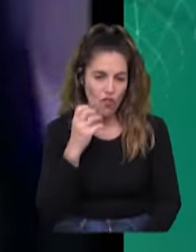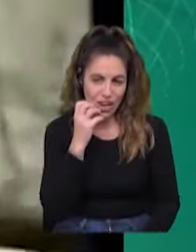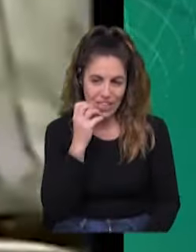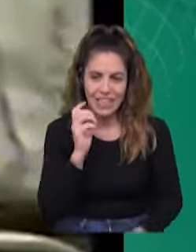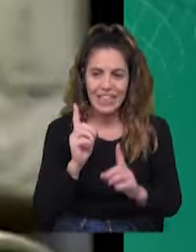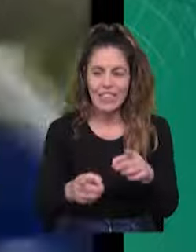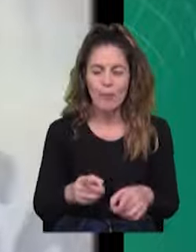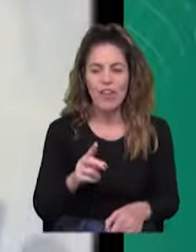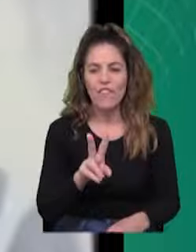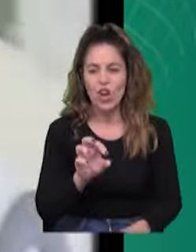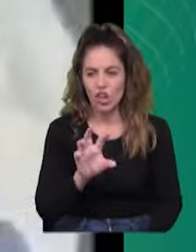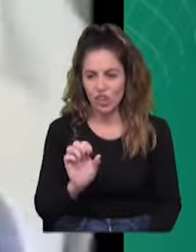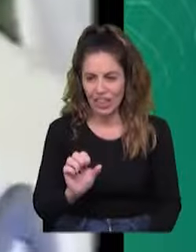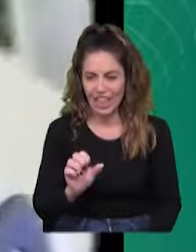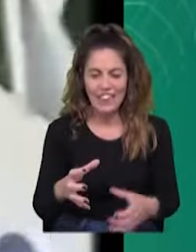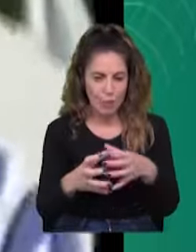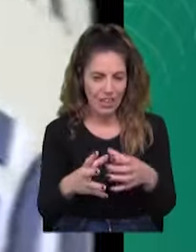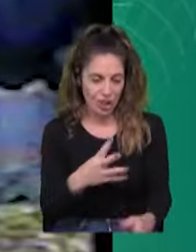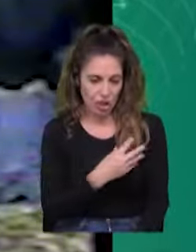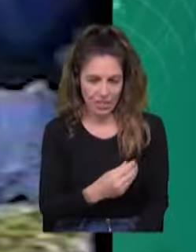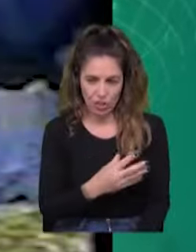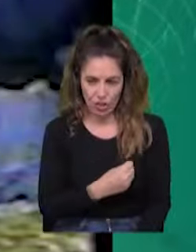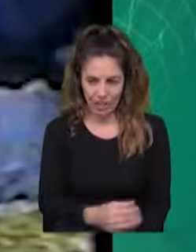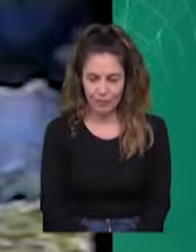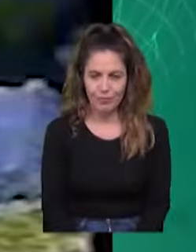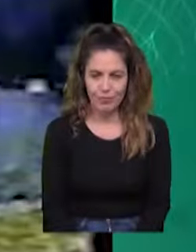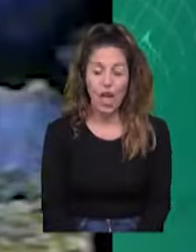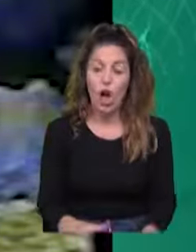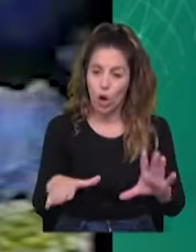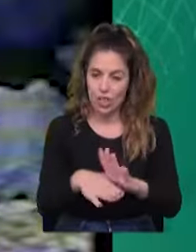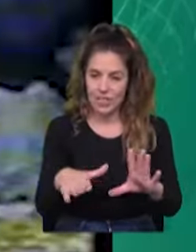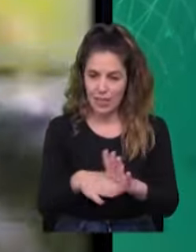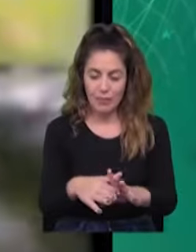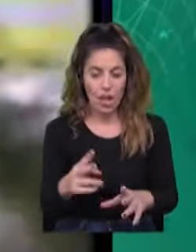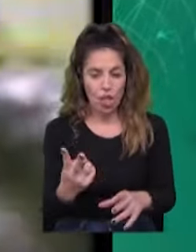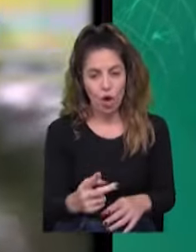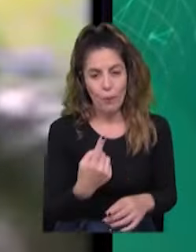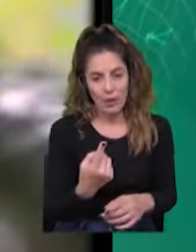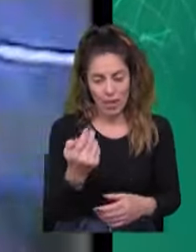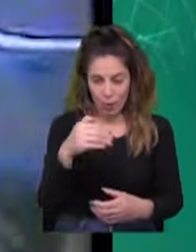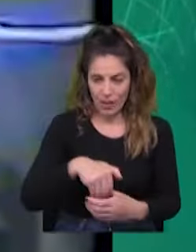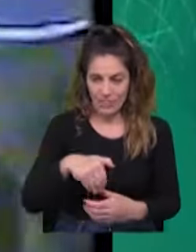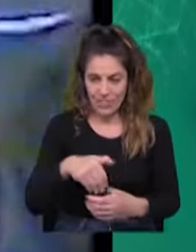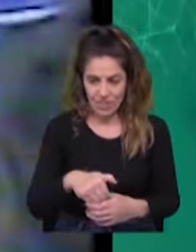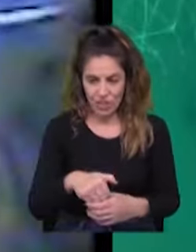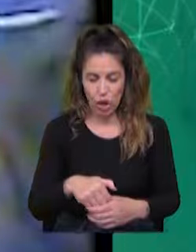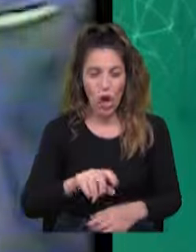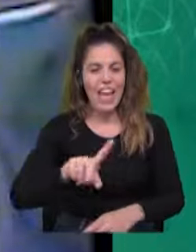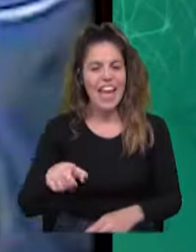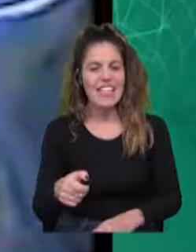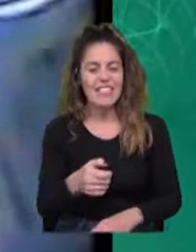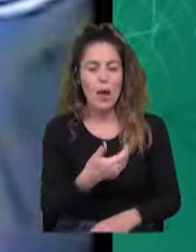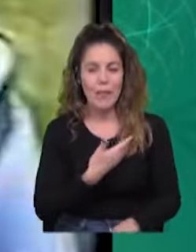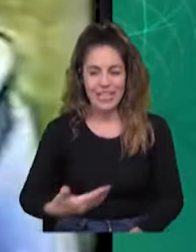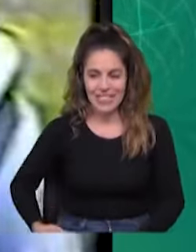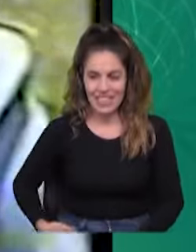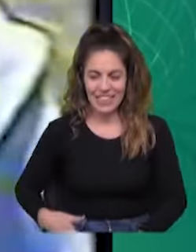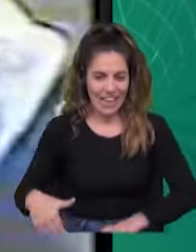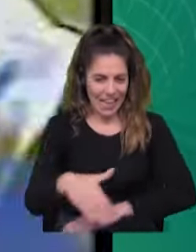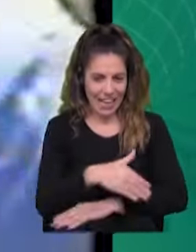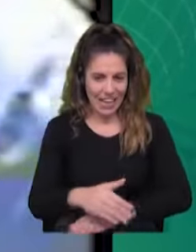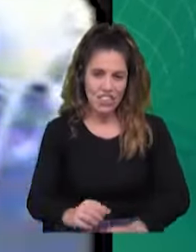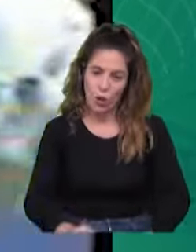Alberto volonté del partido Nacional coincidentemente en los dos primeros plebiscitos previsionales el expresidente Luis la calle Herrera tuvo